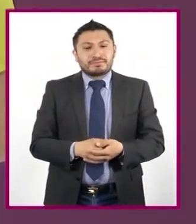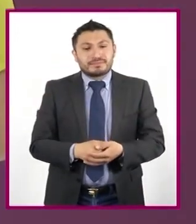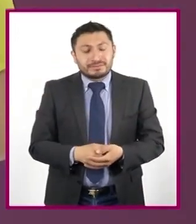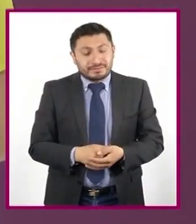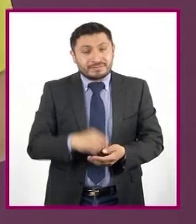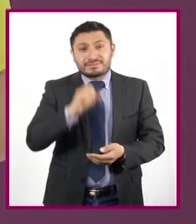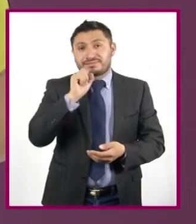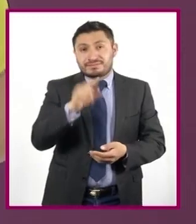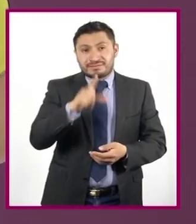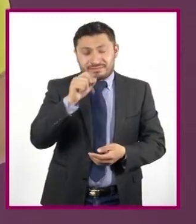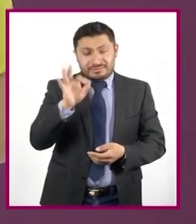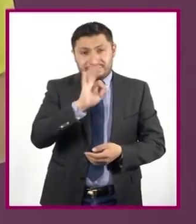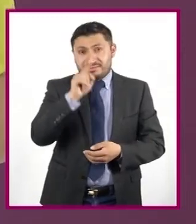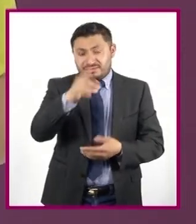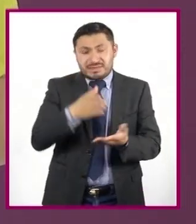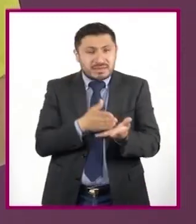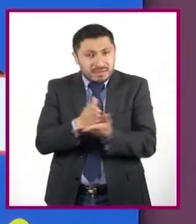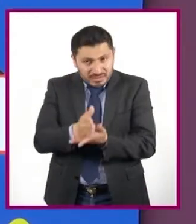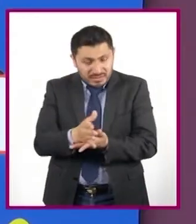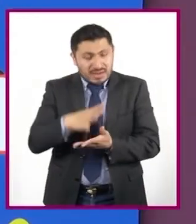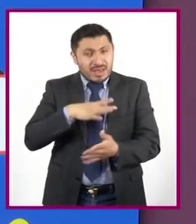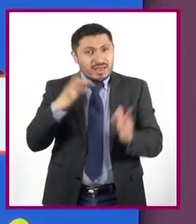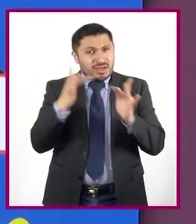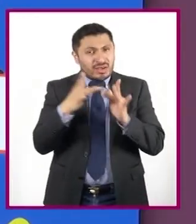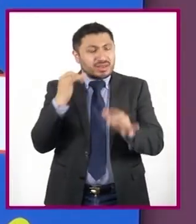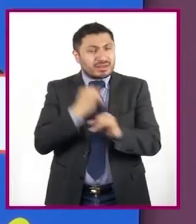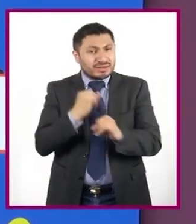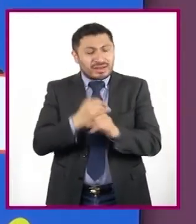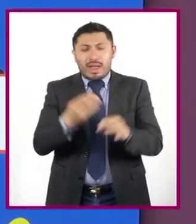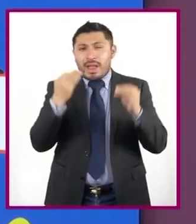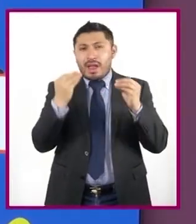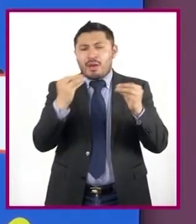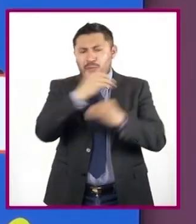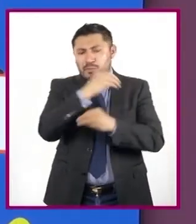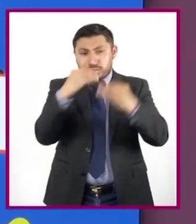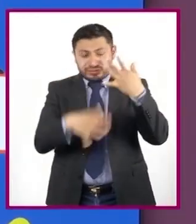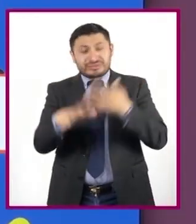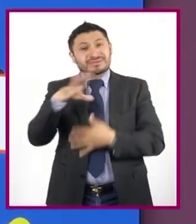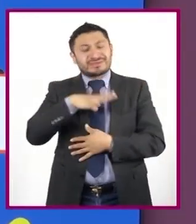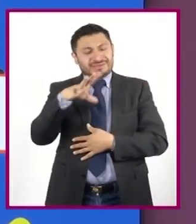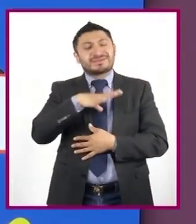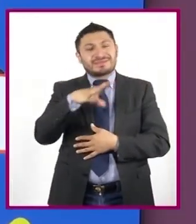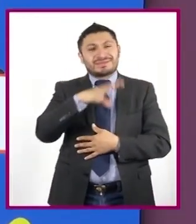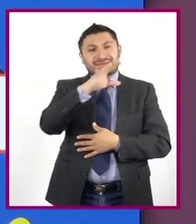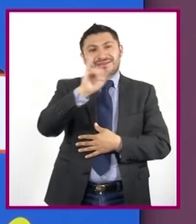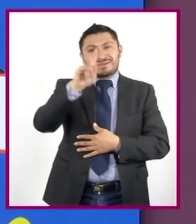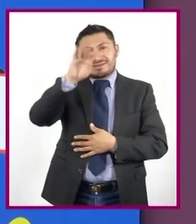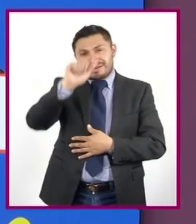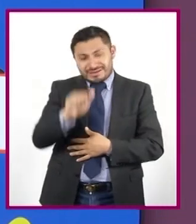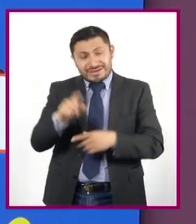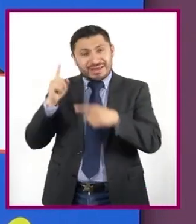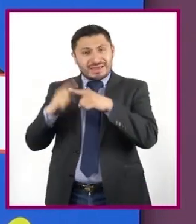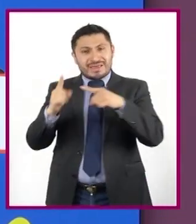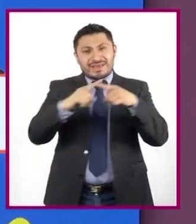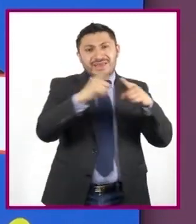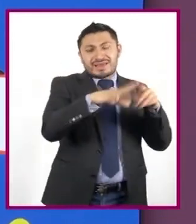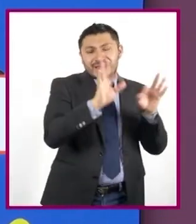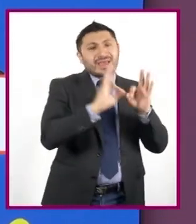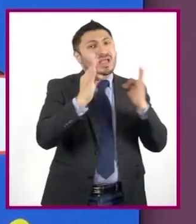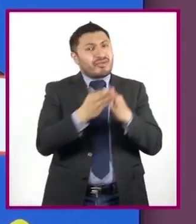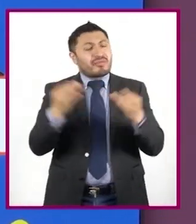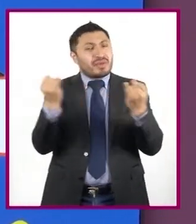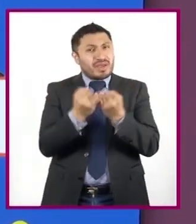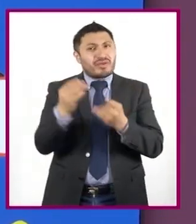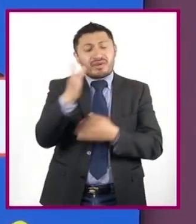Además, si tienen acceso a Internet, muchas páginas ya incluyen la cita en distintos modelos. También